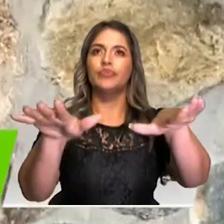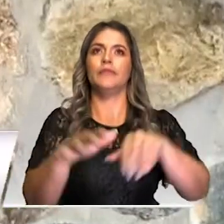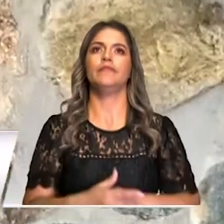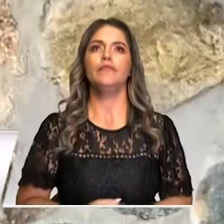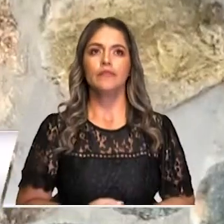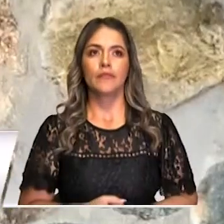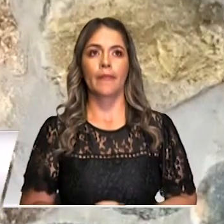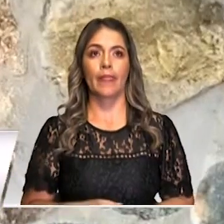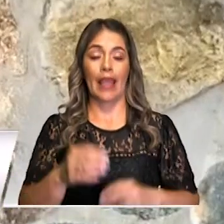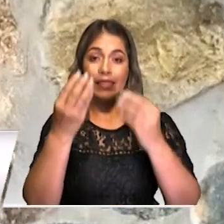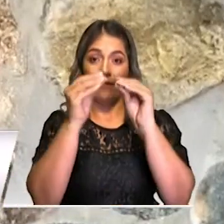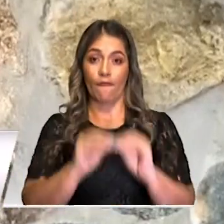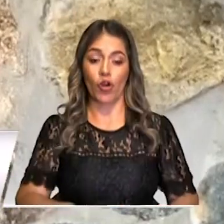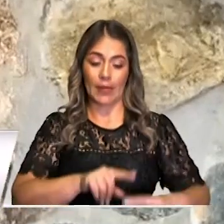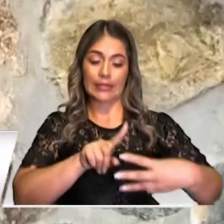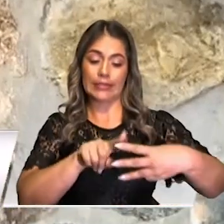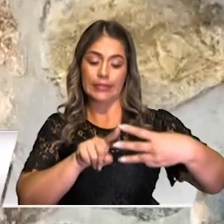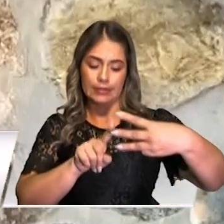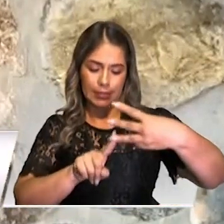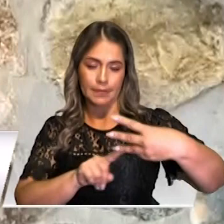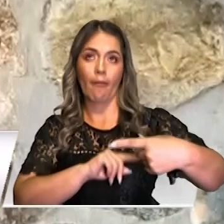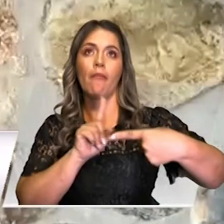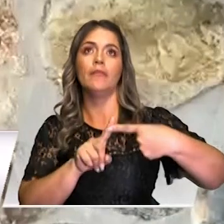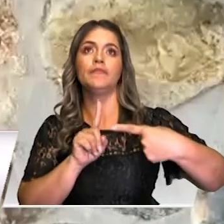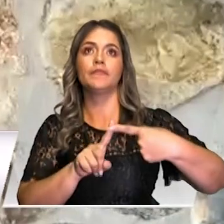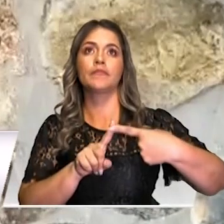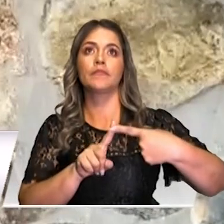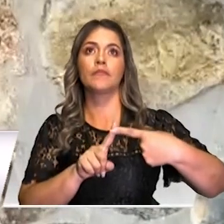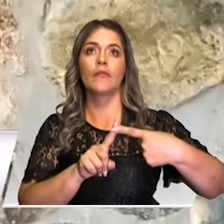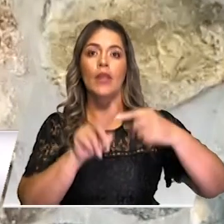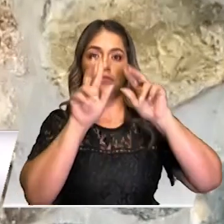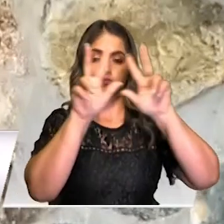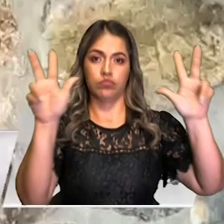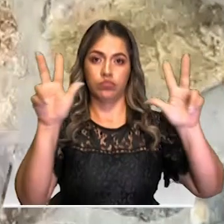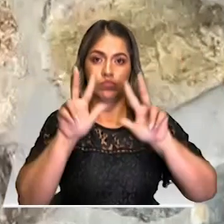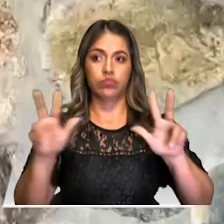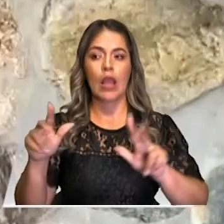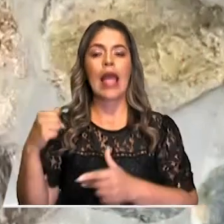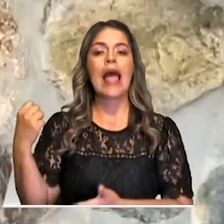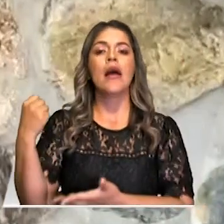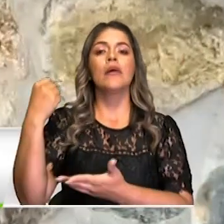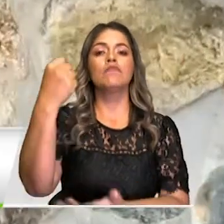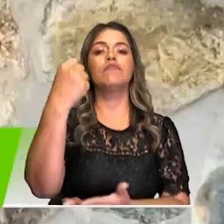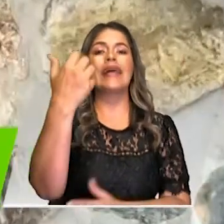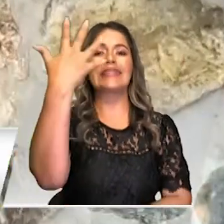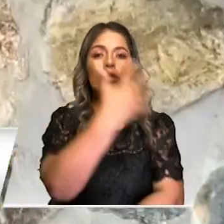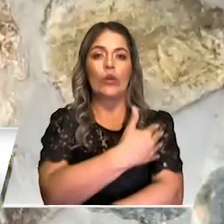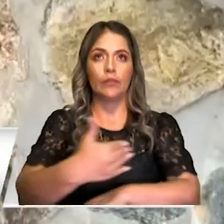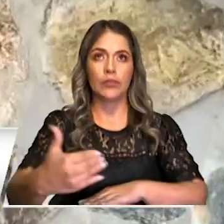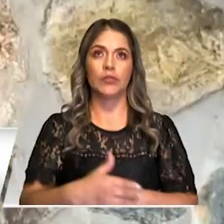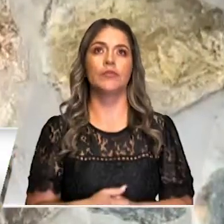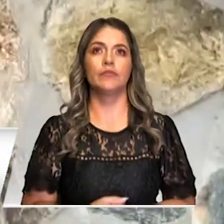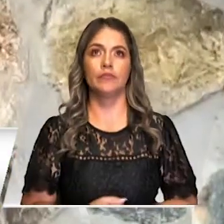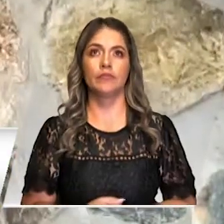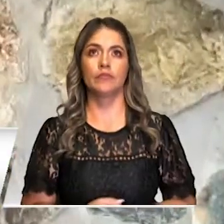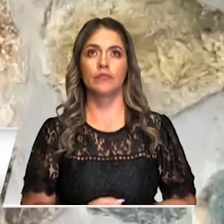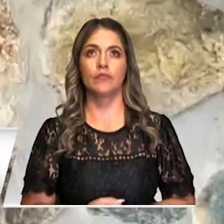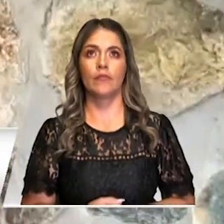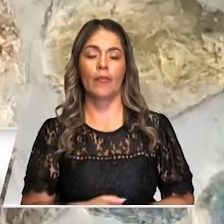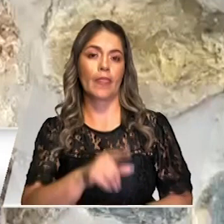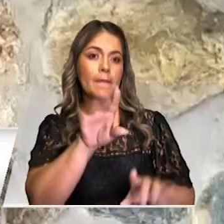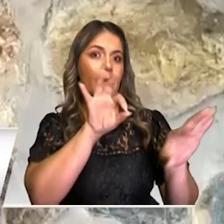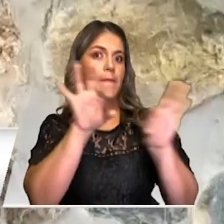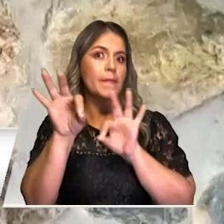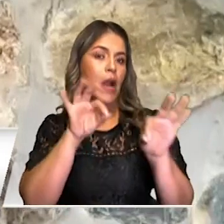tres modalidades. Tenemos la modalidad de en sala, con un premio de 5 millones de pesos y varios